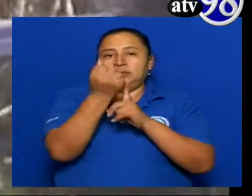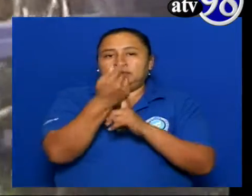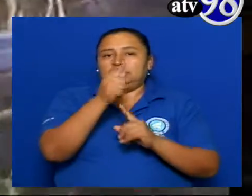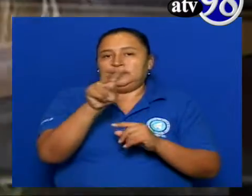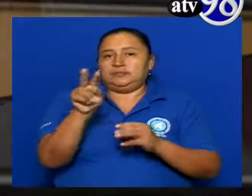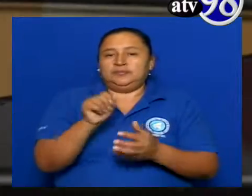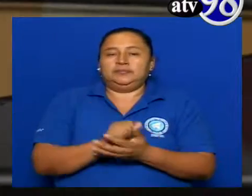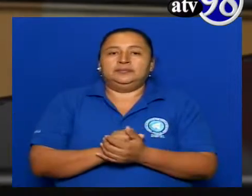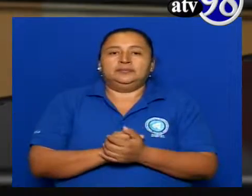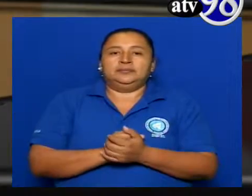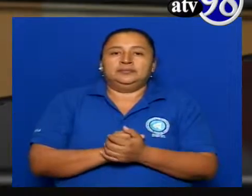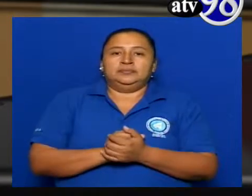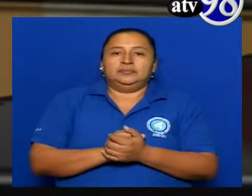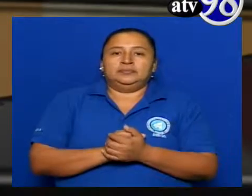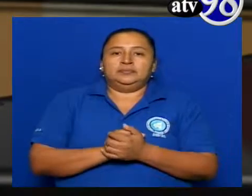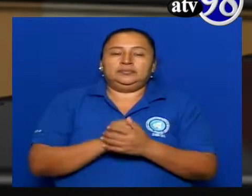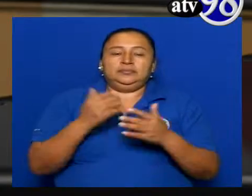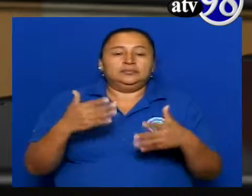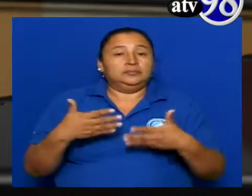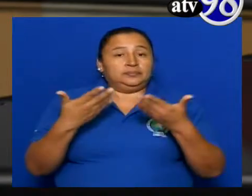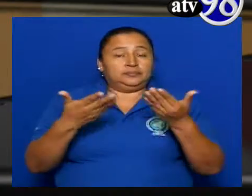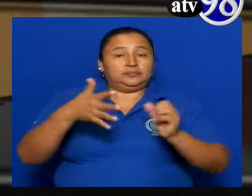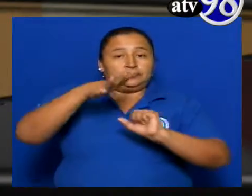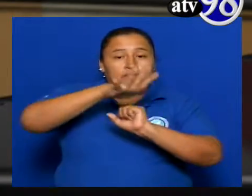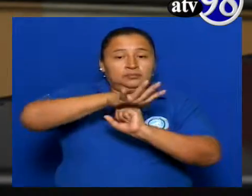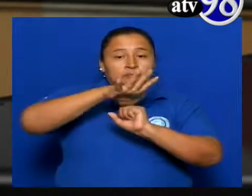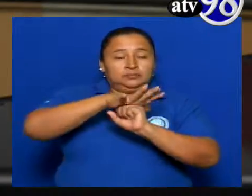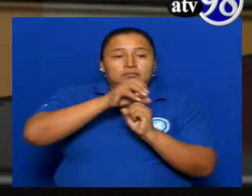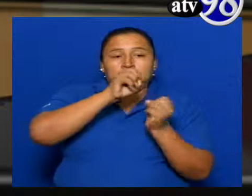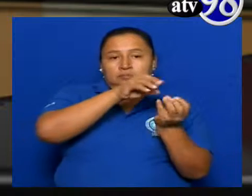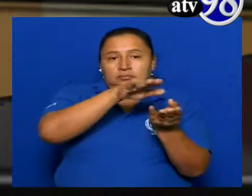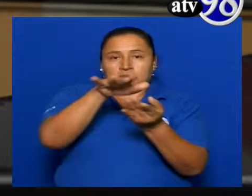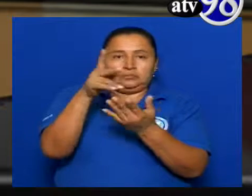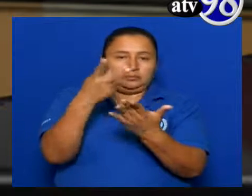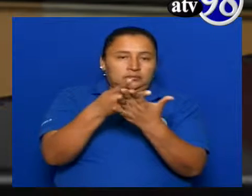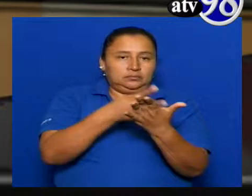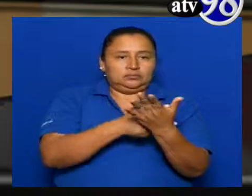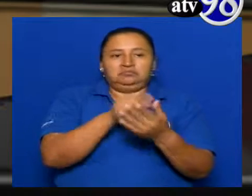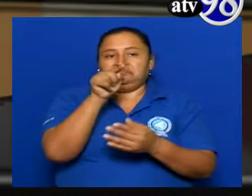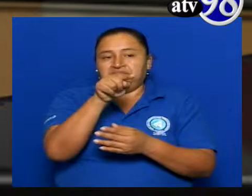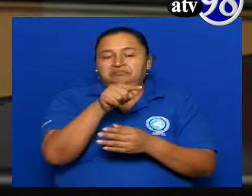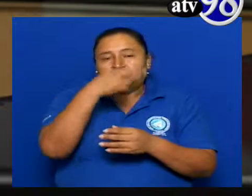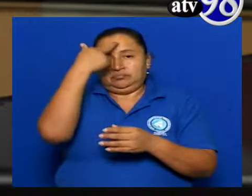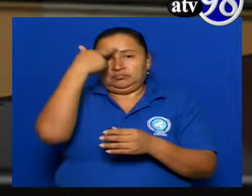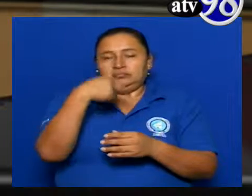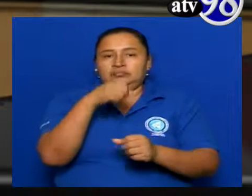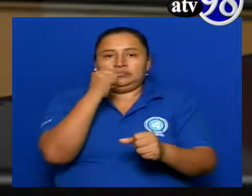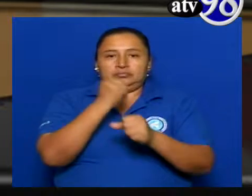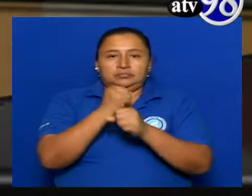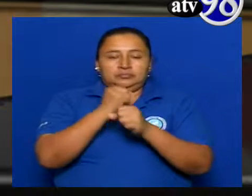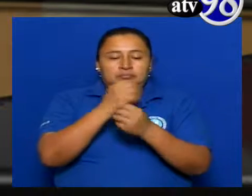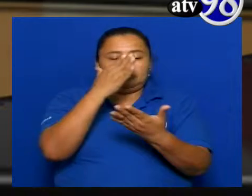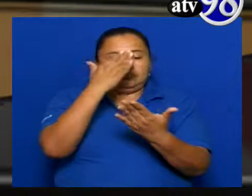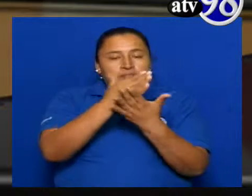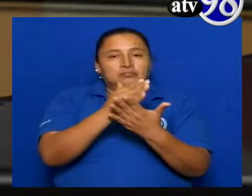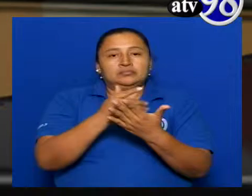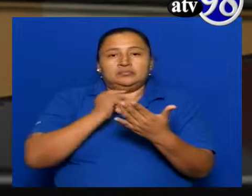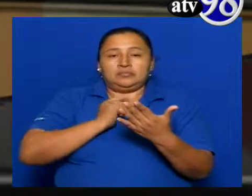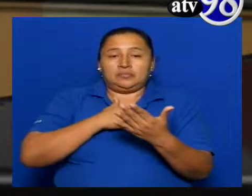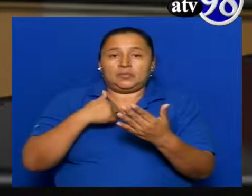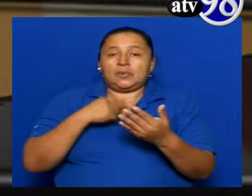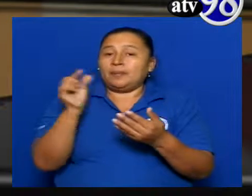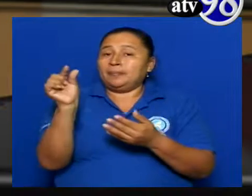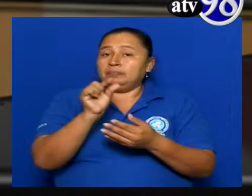TV. También la Comisión de Producción, Economía y Presupuesto dictaminará el proyecto de decreto de aprobación del contrato